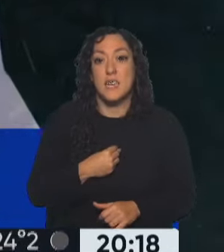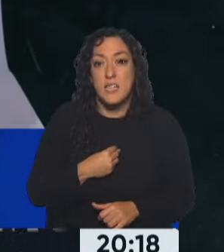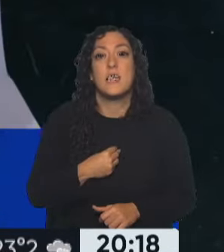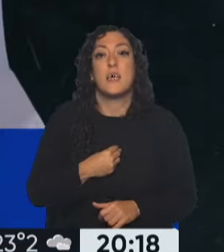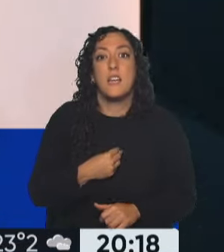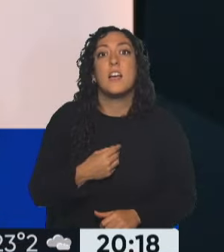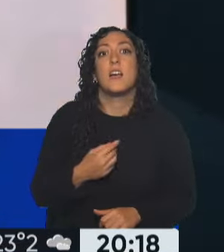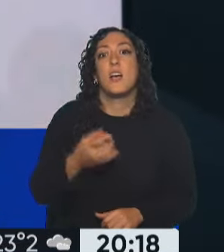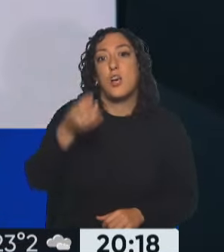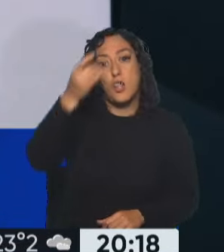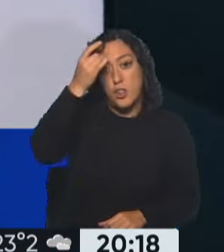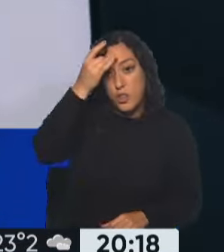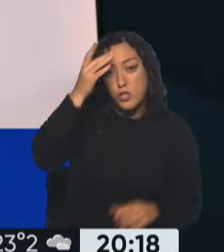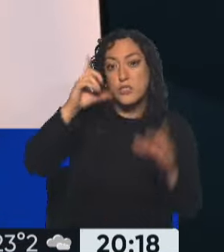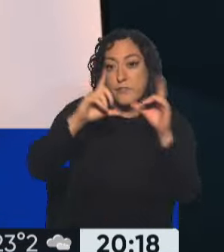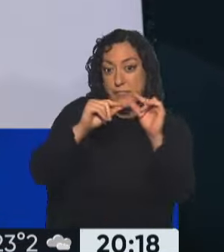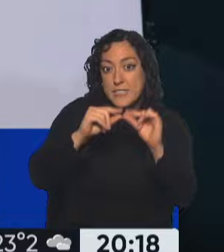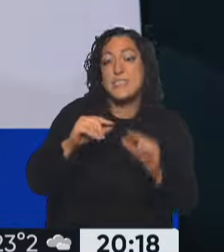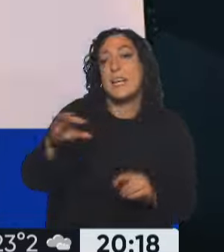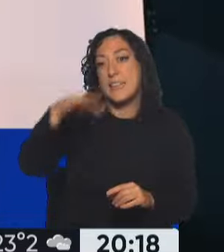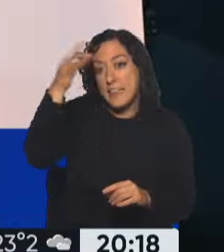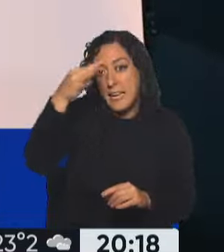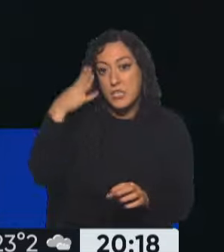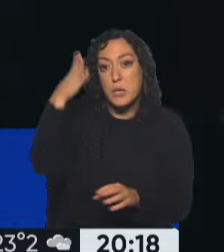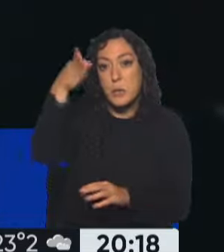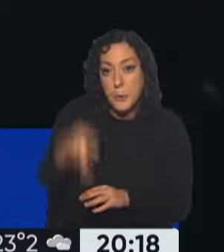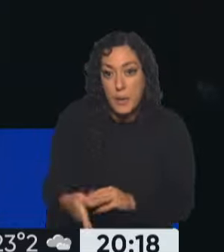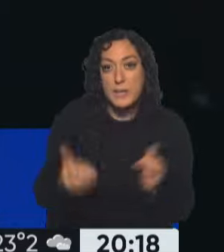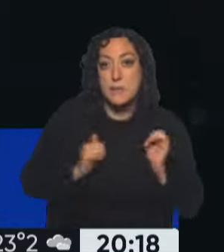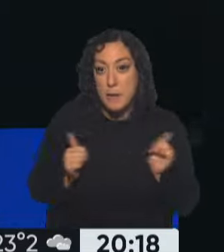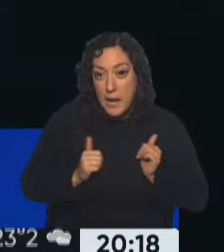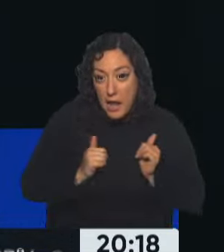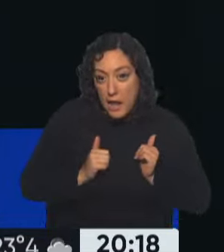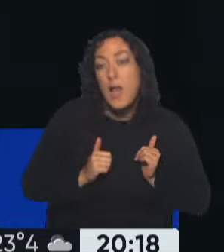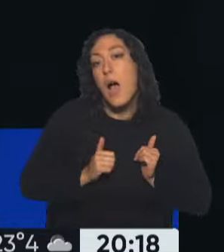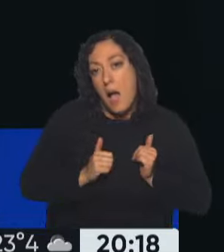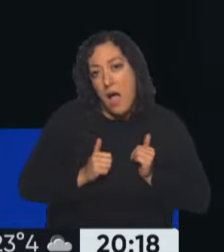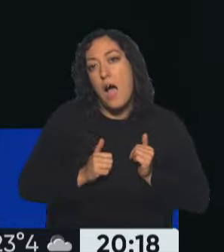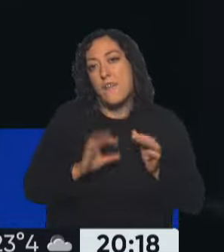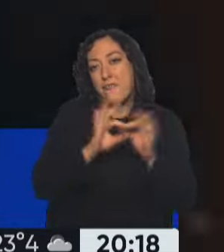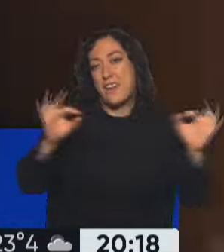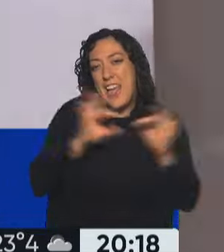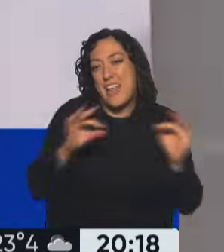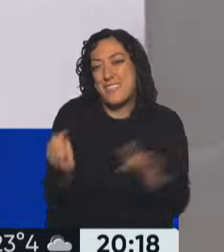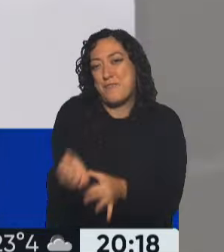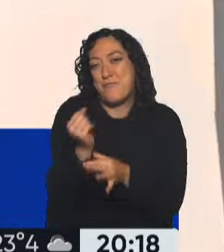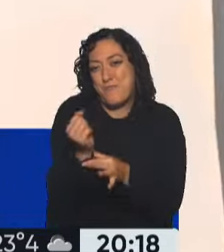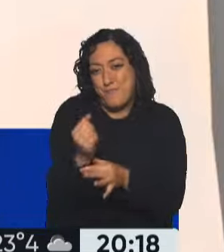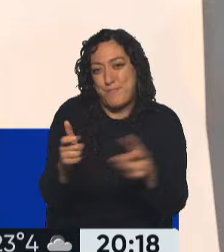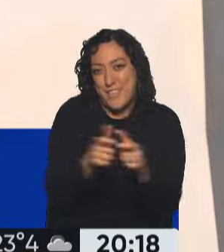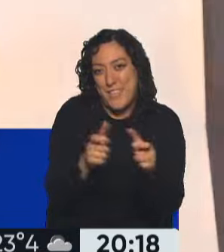vayan este 12 al Teatro Broadway, bueno, obviamente van a poder estar disfrutando de las grandes frases célebres de